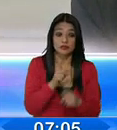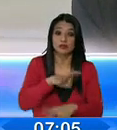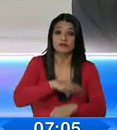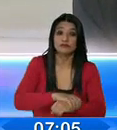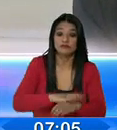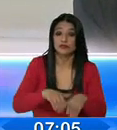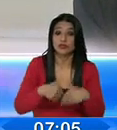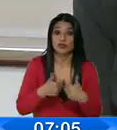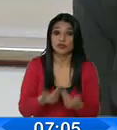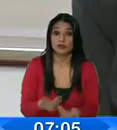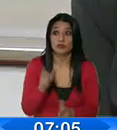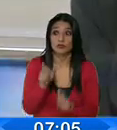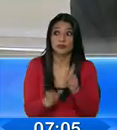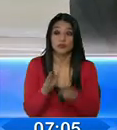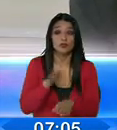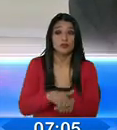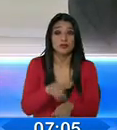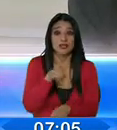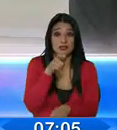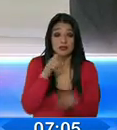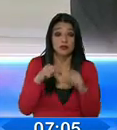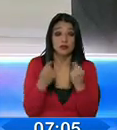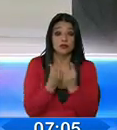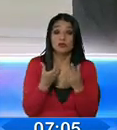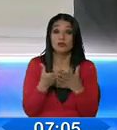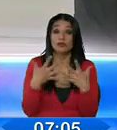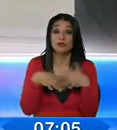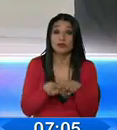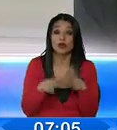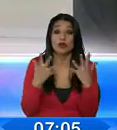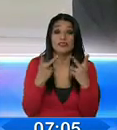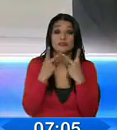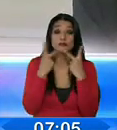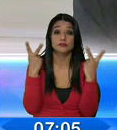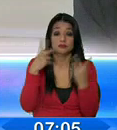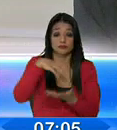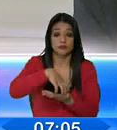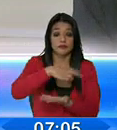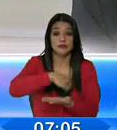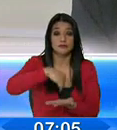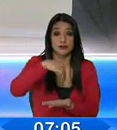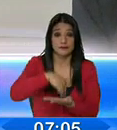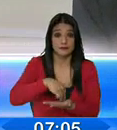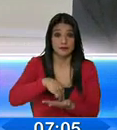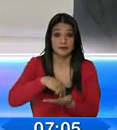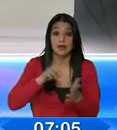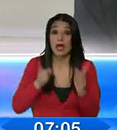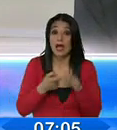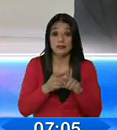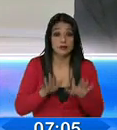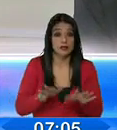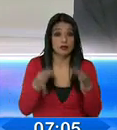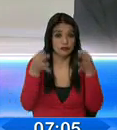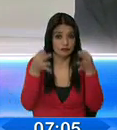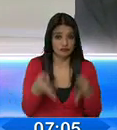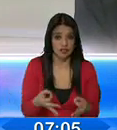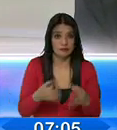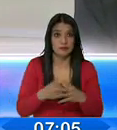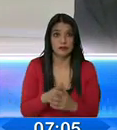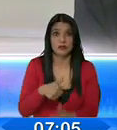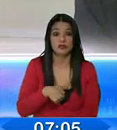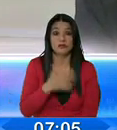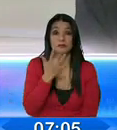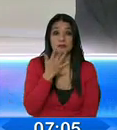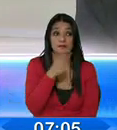podría estar vinculado, que es con una red relacionada a obra pública en la provincia de Manabí. Hasta ahí llegan las confirmaciones. Yo prefiero que la